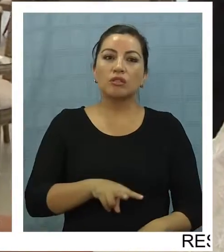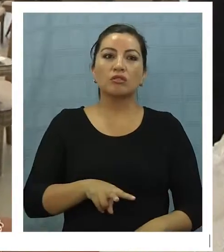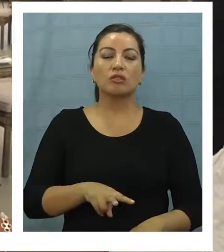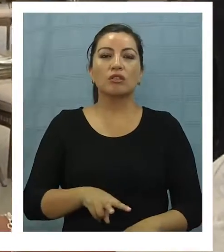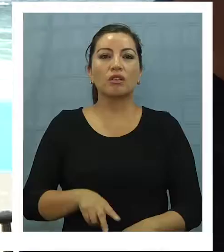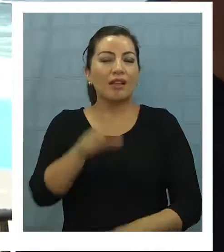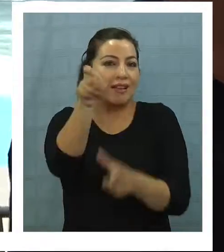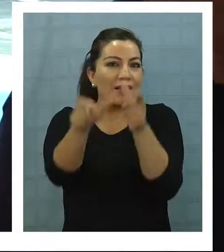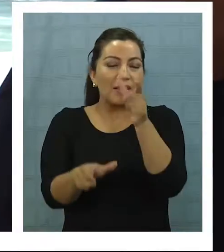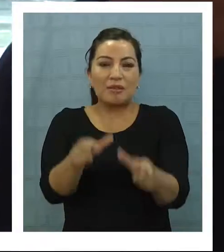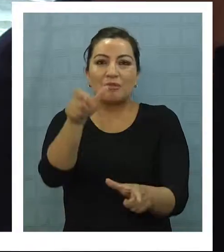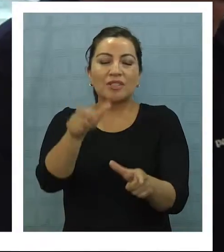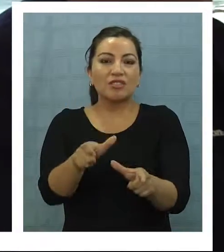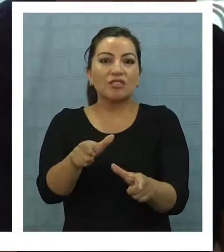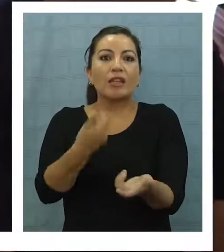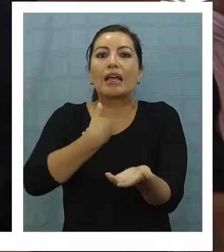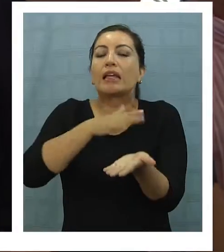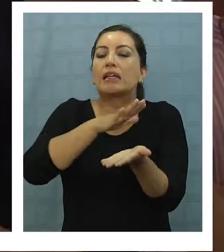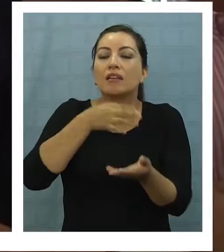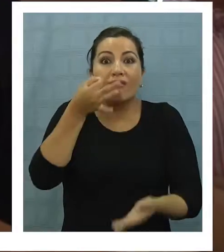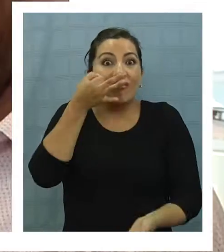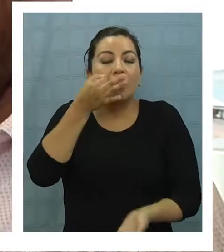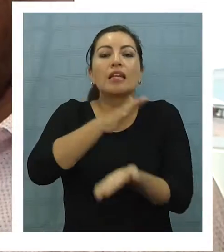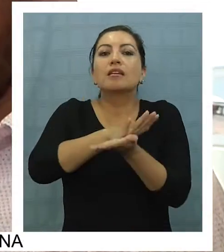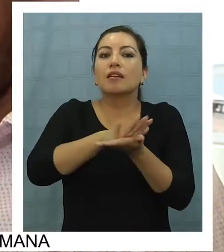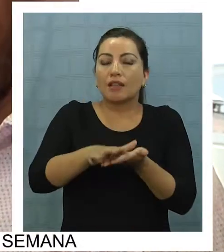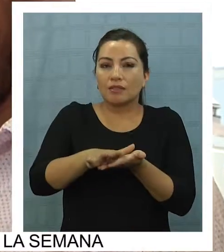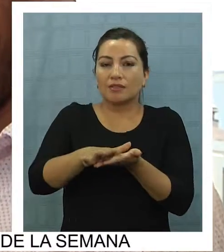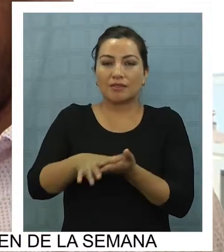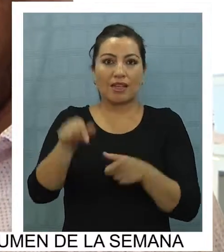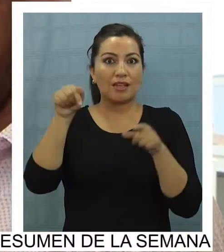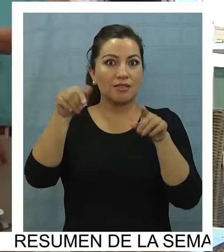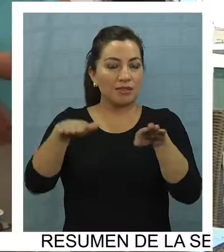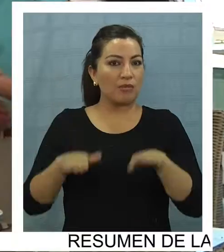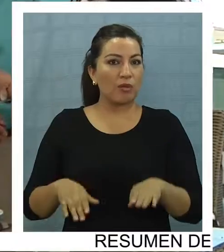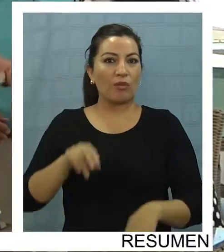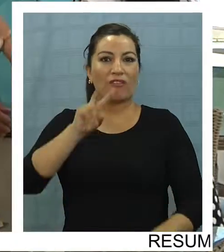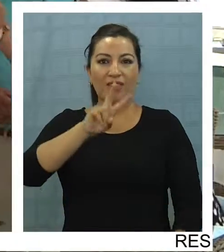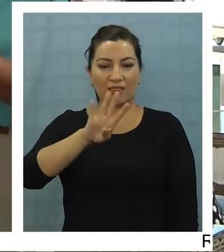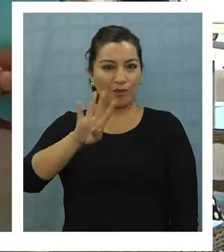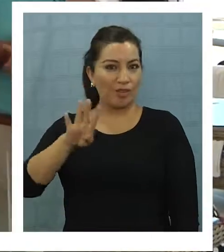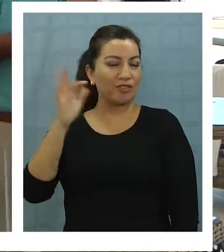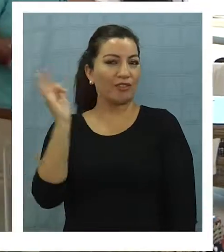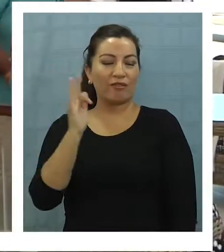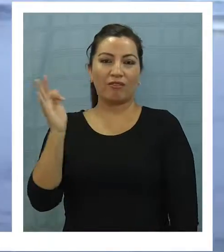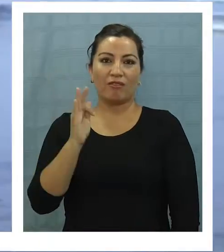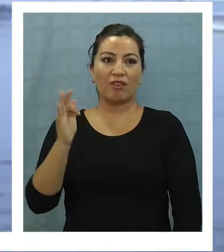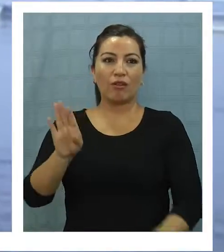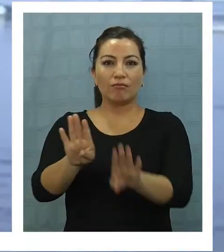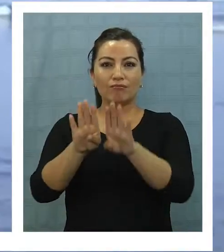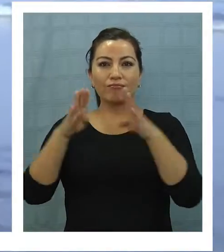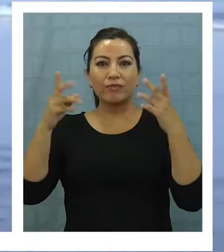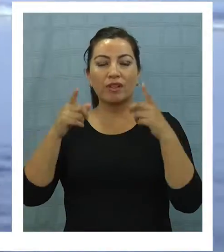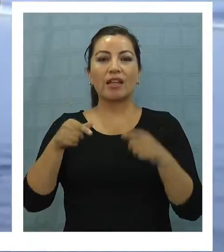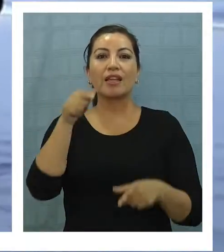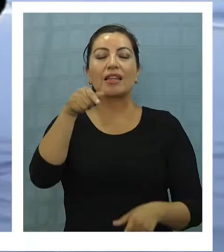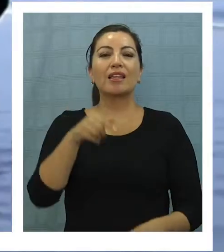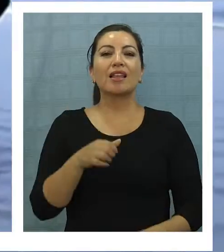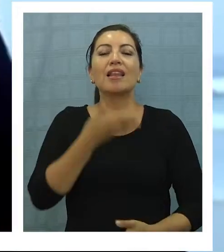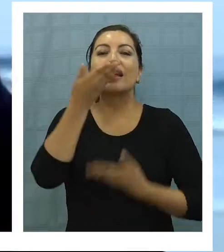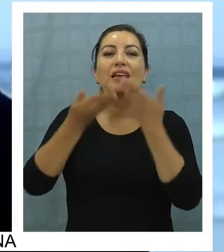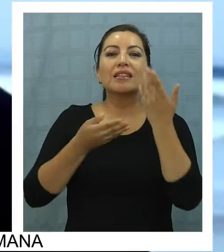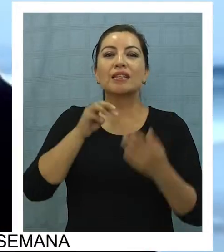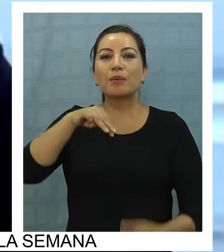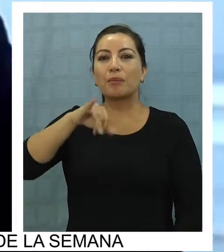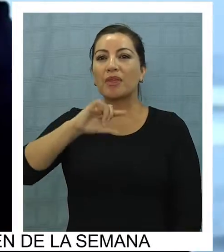espectáculo sin costo adicional a la ciudadanía. Así es como el 24 de febrero abrirá los fuegos el cantante español